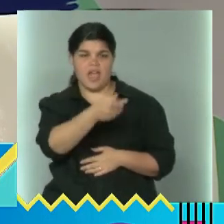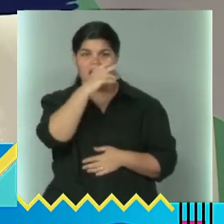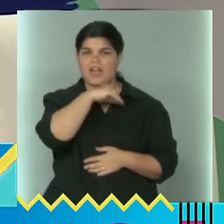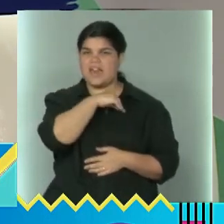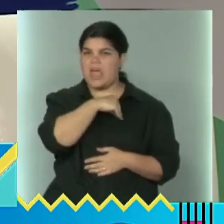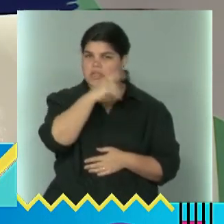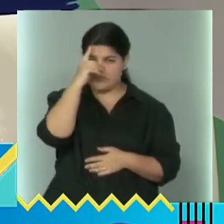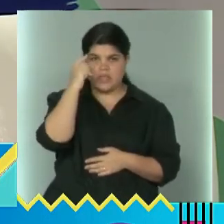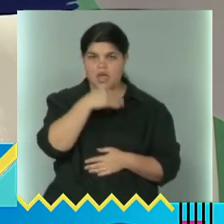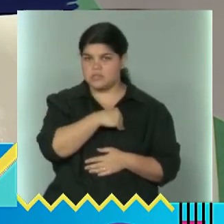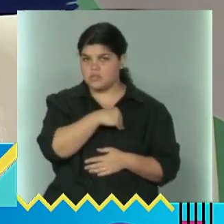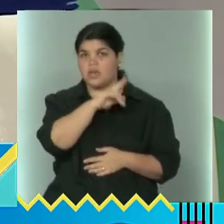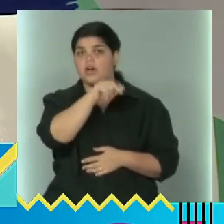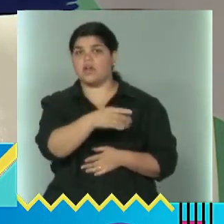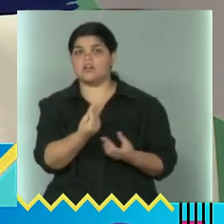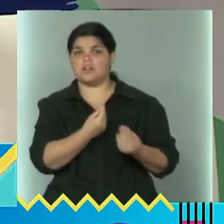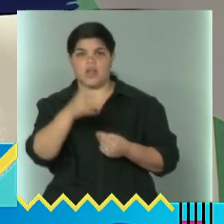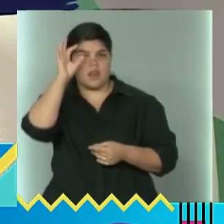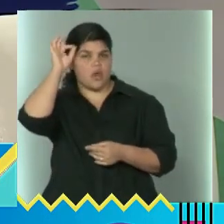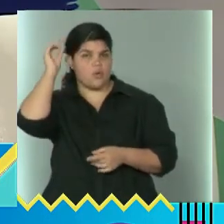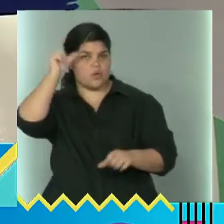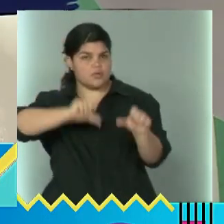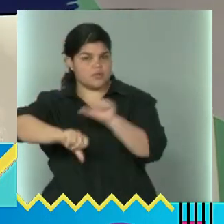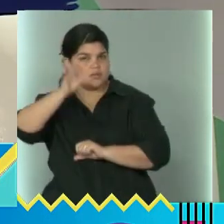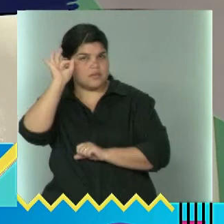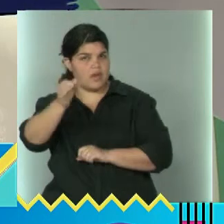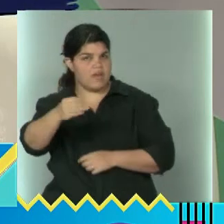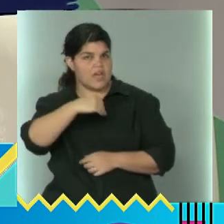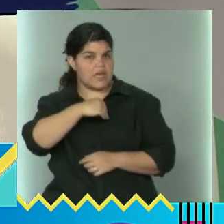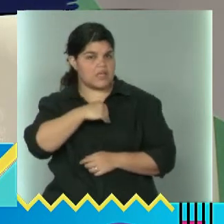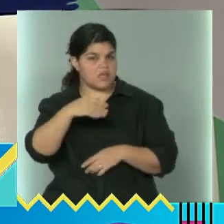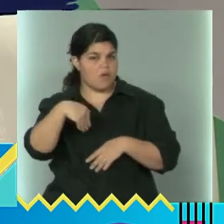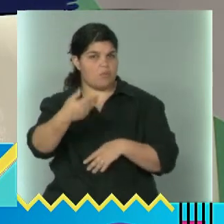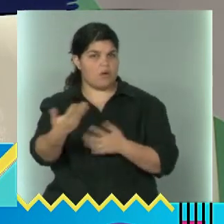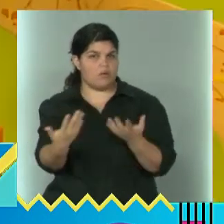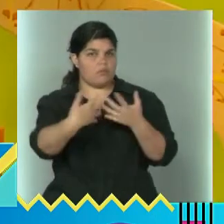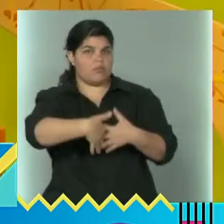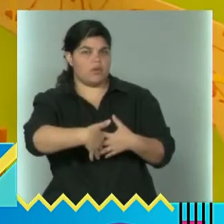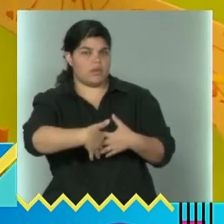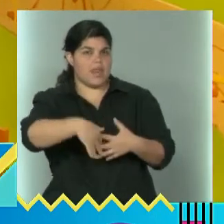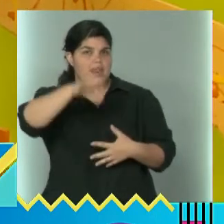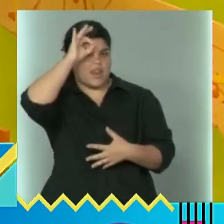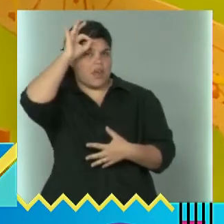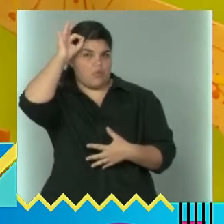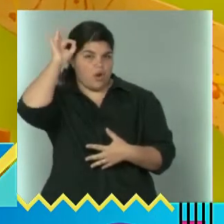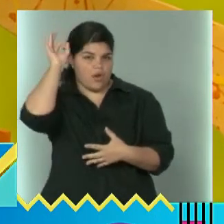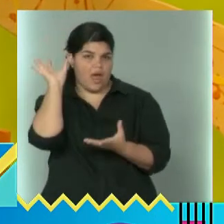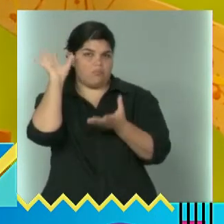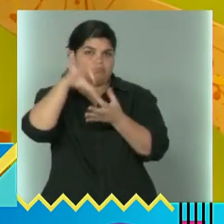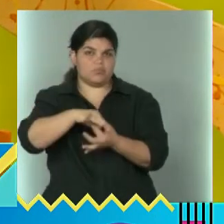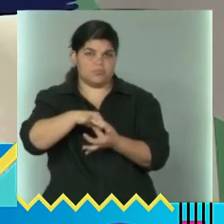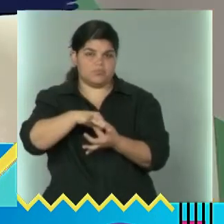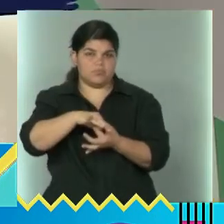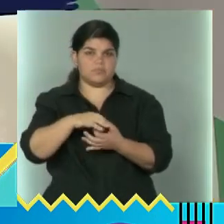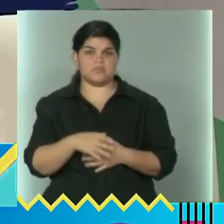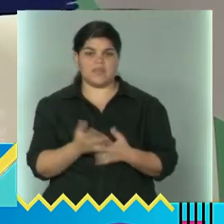en neurociencia nosotros sabemos que una creencia inmediatamente trae aparejada una red neuronal. Y muchas veces la